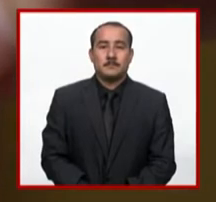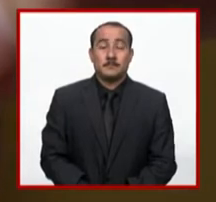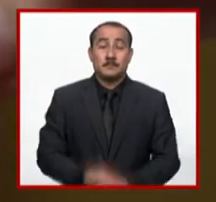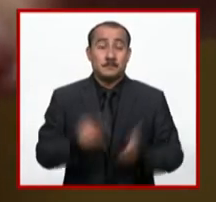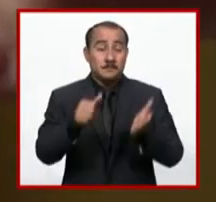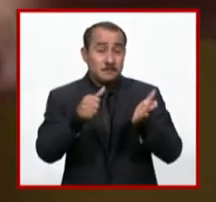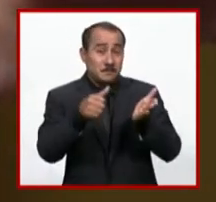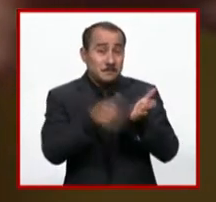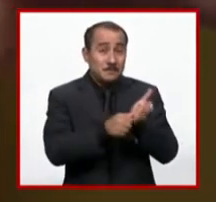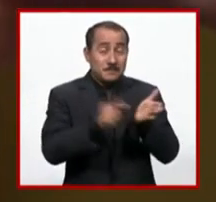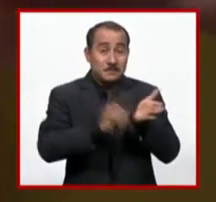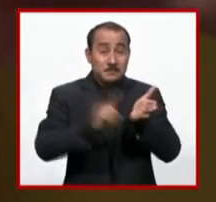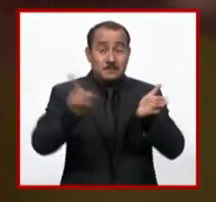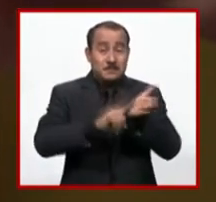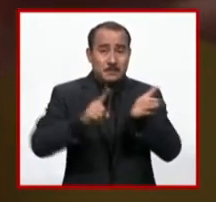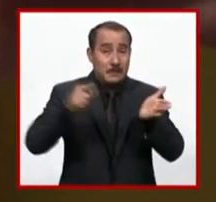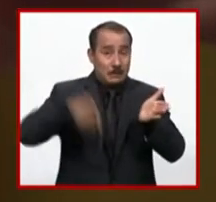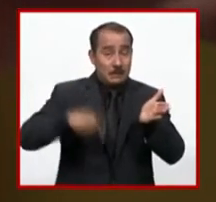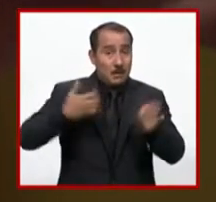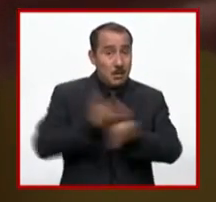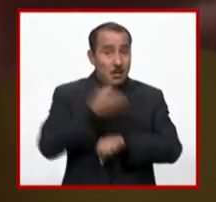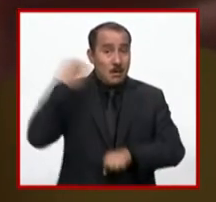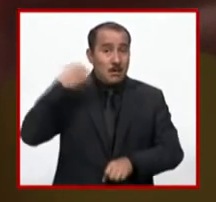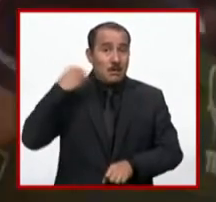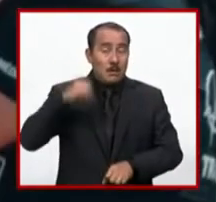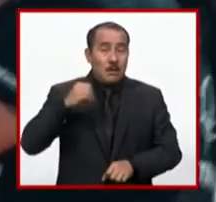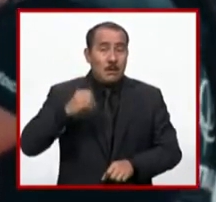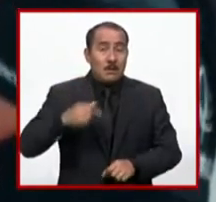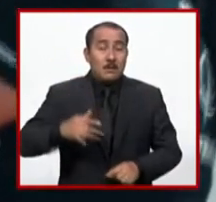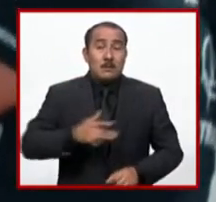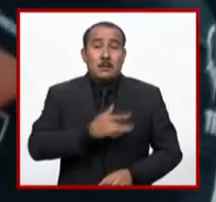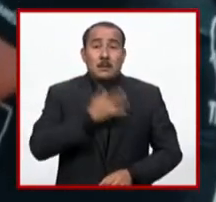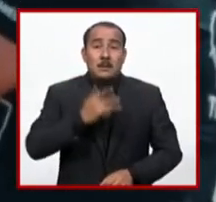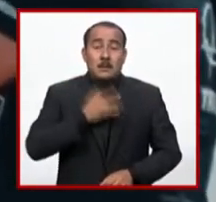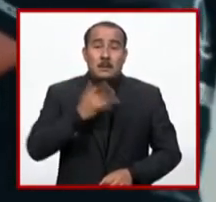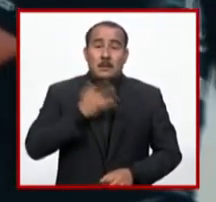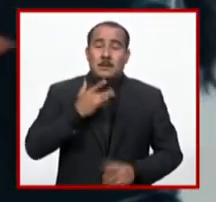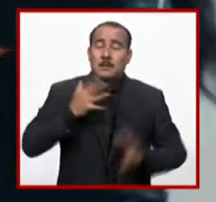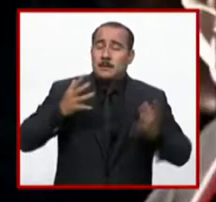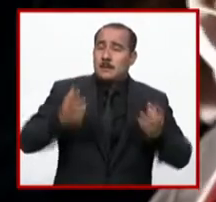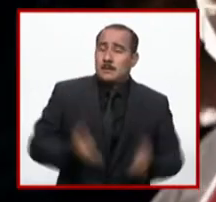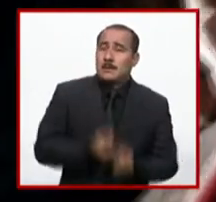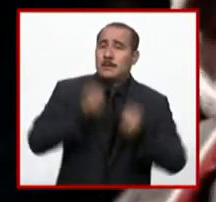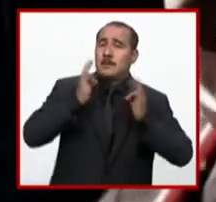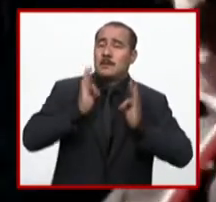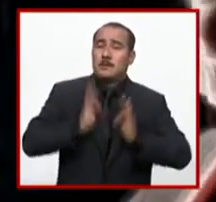El botón de auxilio del gobierno del estado nos brinda la oportunidad de salvaguardar nuestras